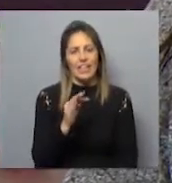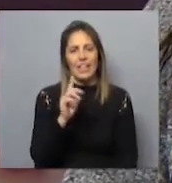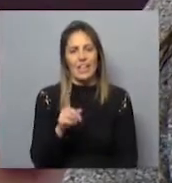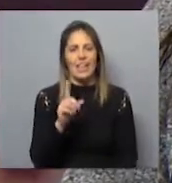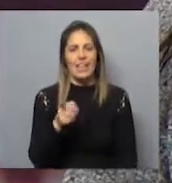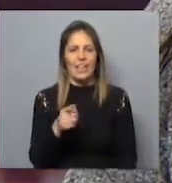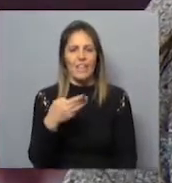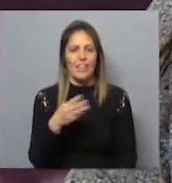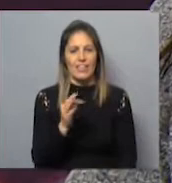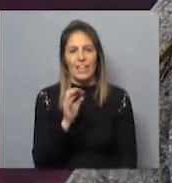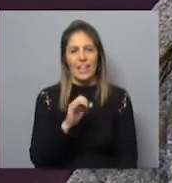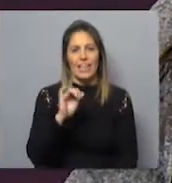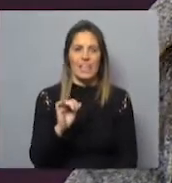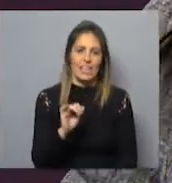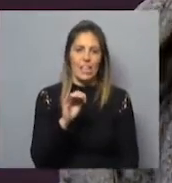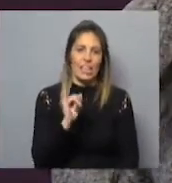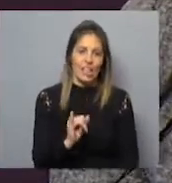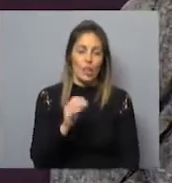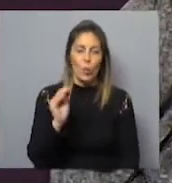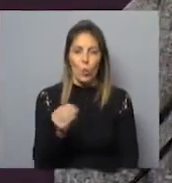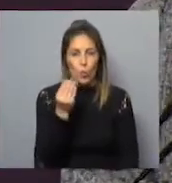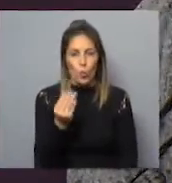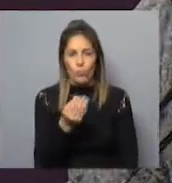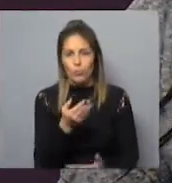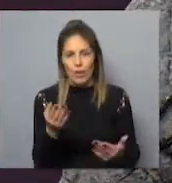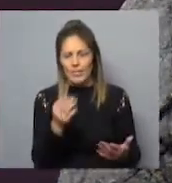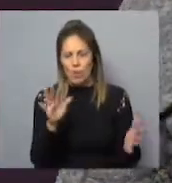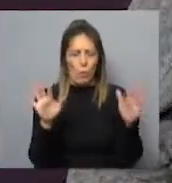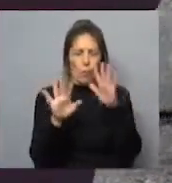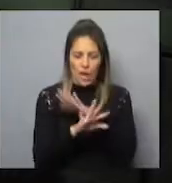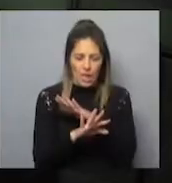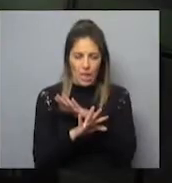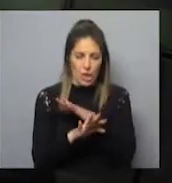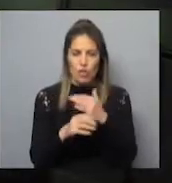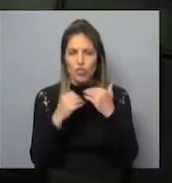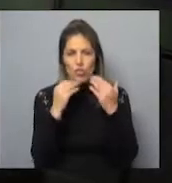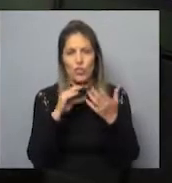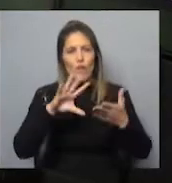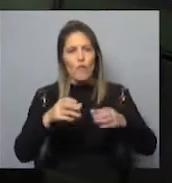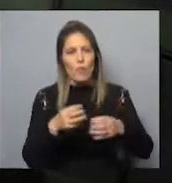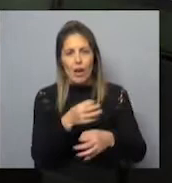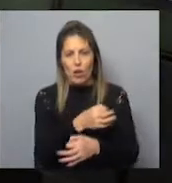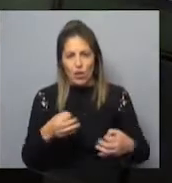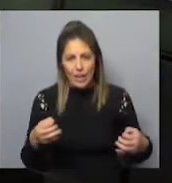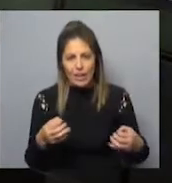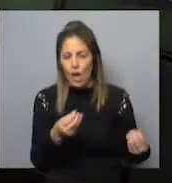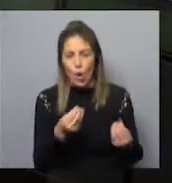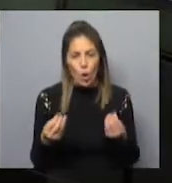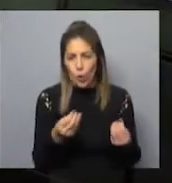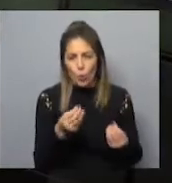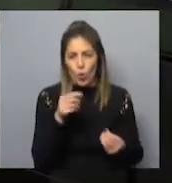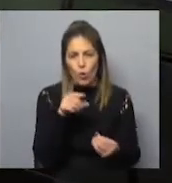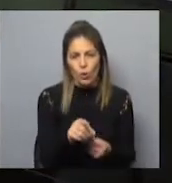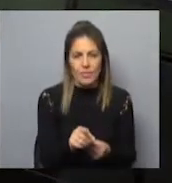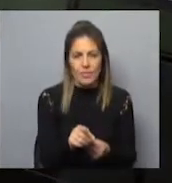eje el eje entonces hay como a veces como un mareo eso no sé si eso hay una forma correcta como cómo te llevás vos con